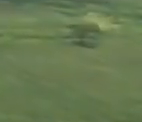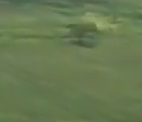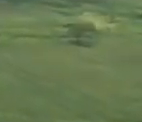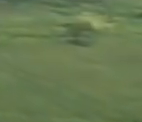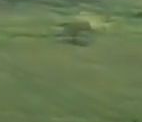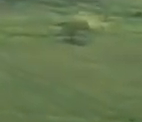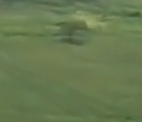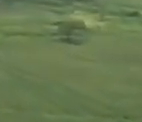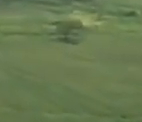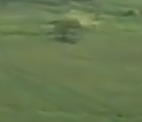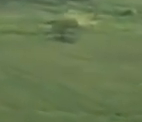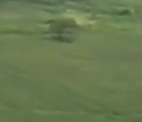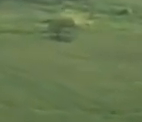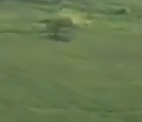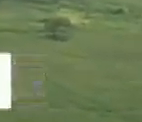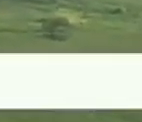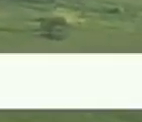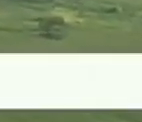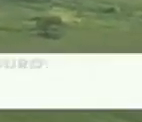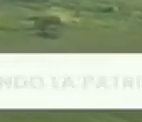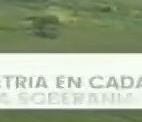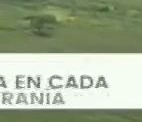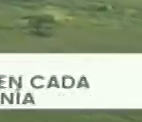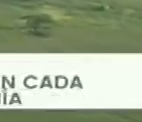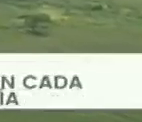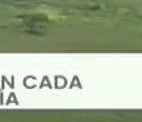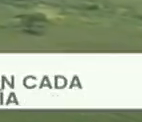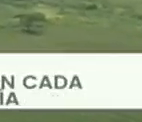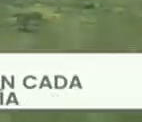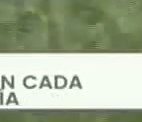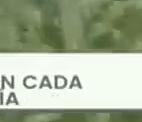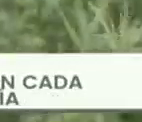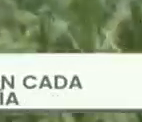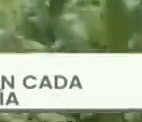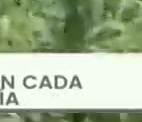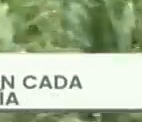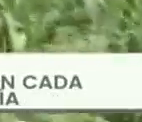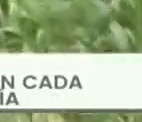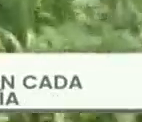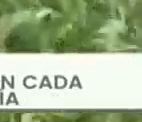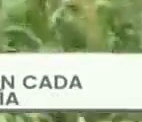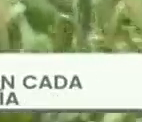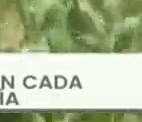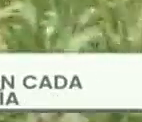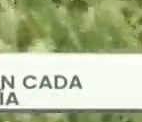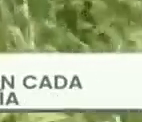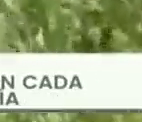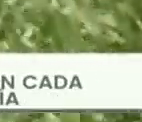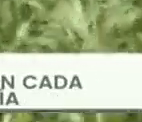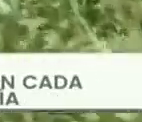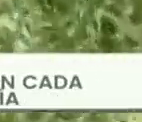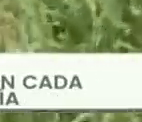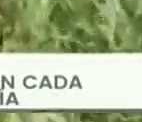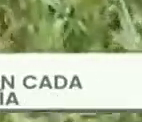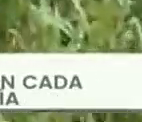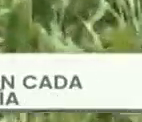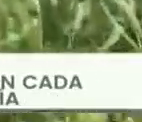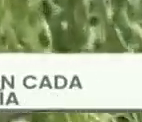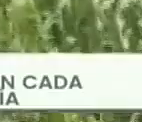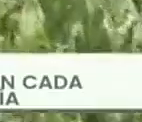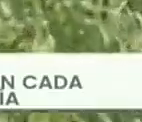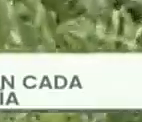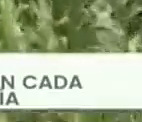cerdo, hay granja de aves, hay frutales, y hay un proyecto para unas 10.000 matas de lechosa, me decía el